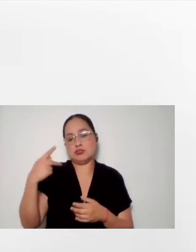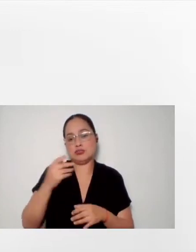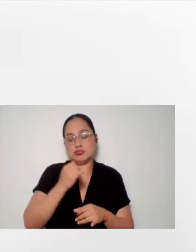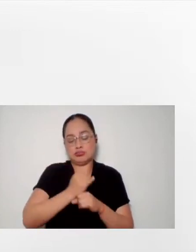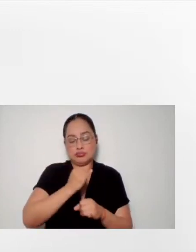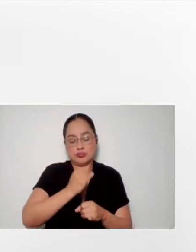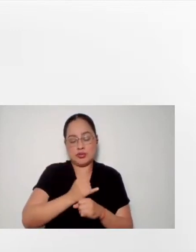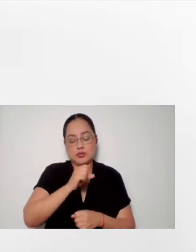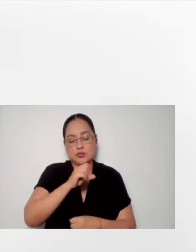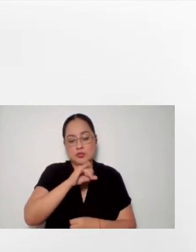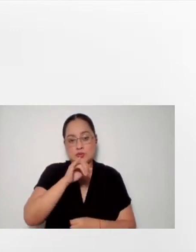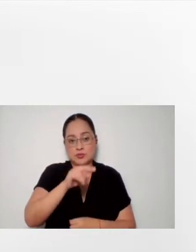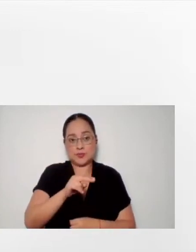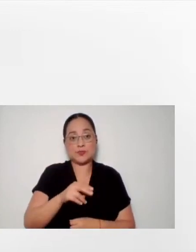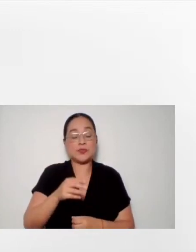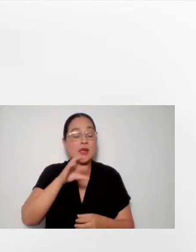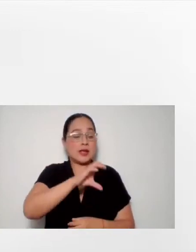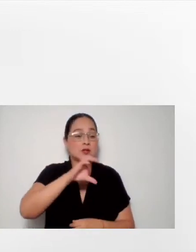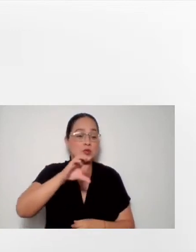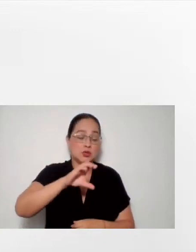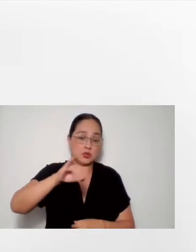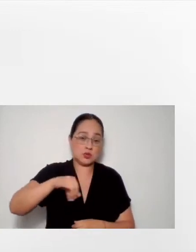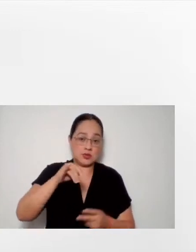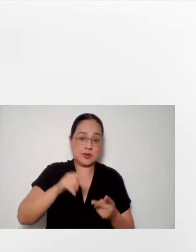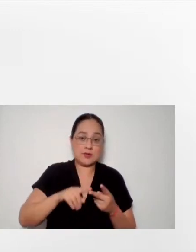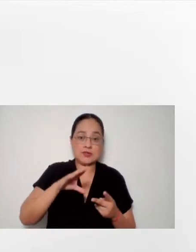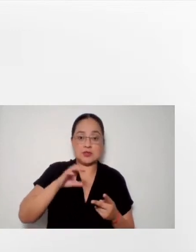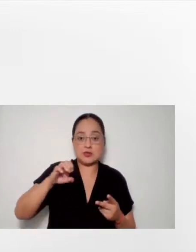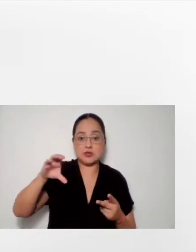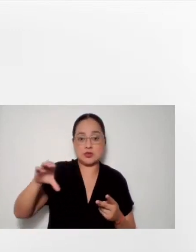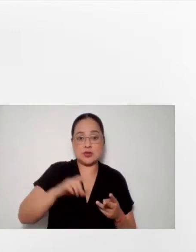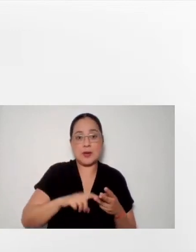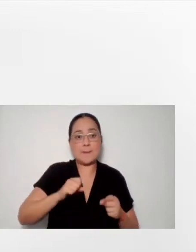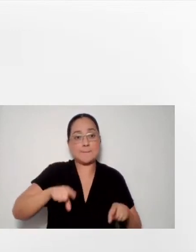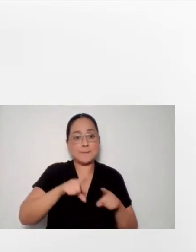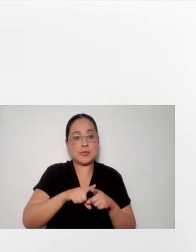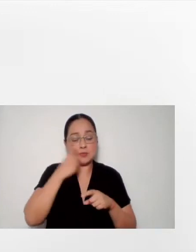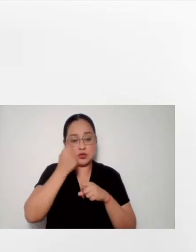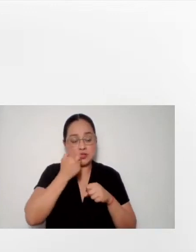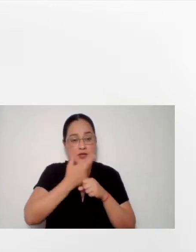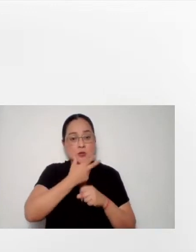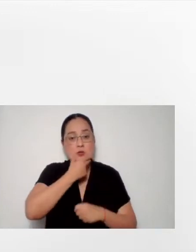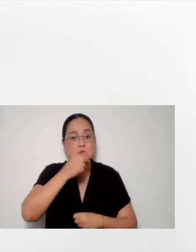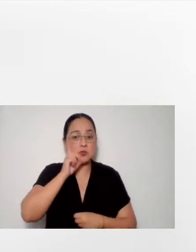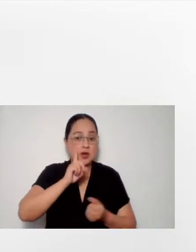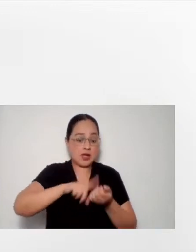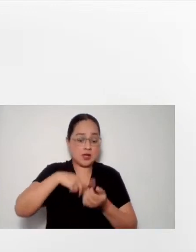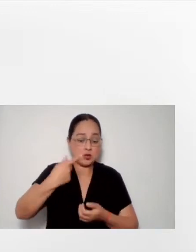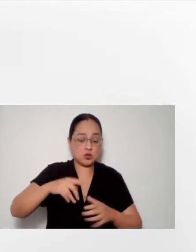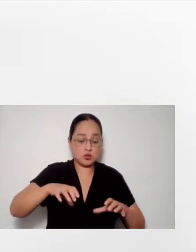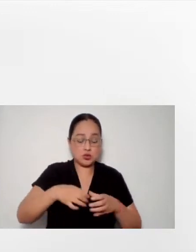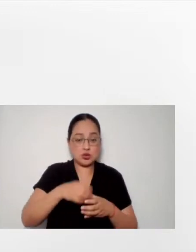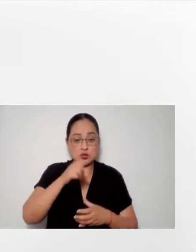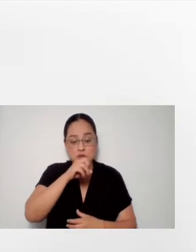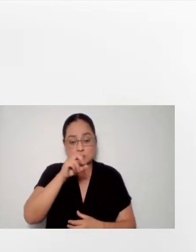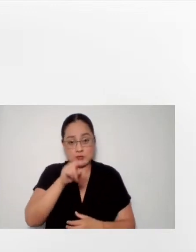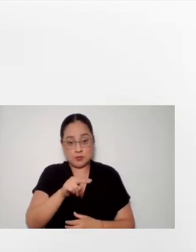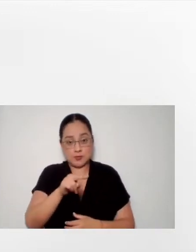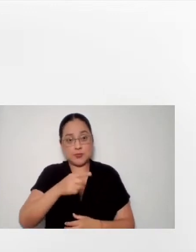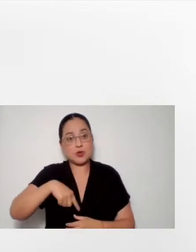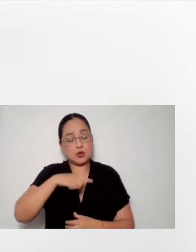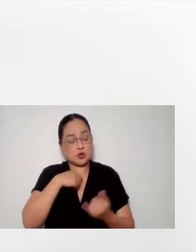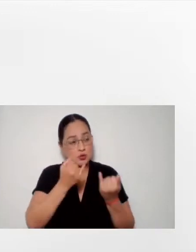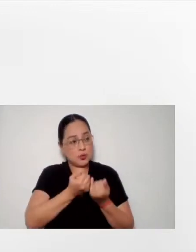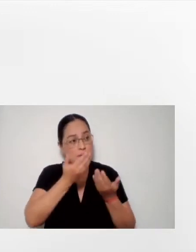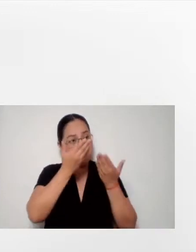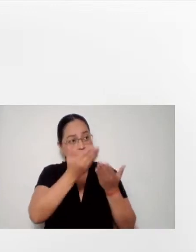de parte de Casas de Cultura Jurídica, el Centro de Estudios Constitucionales y el Colegio de Secretarias y Secretarios de la Suprema Corte de Justicia de la Nación, así como de las